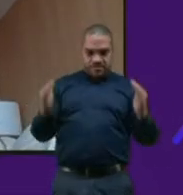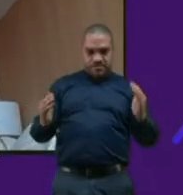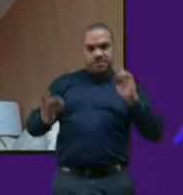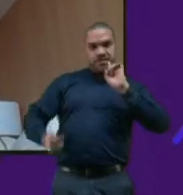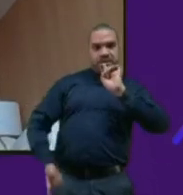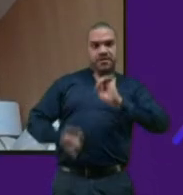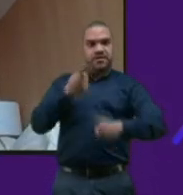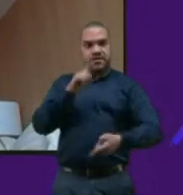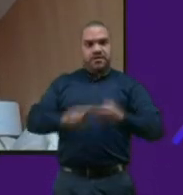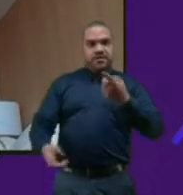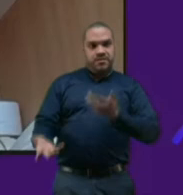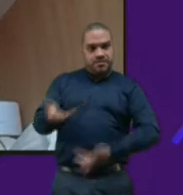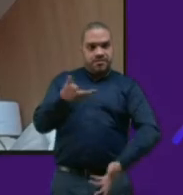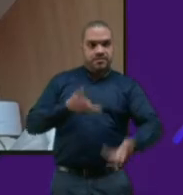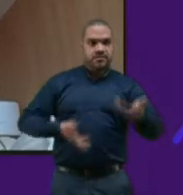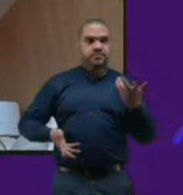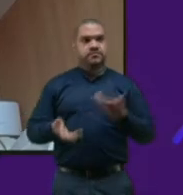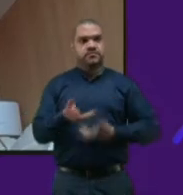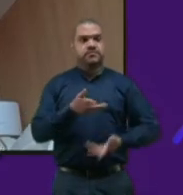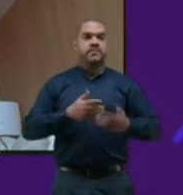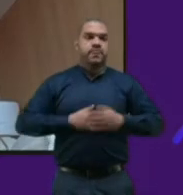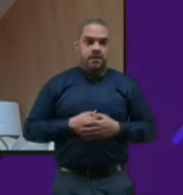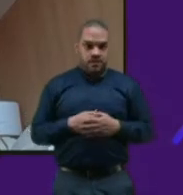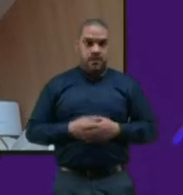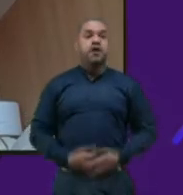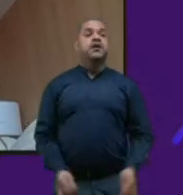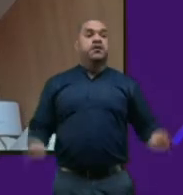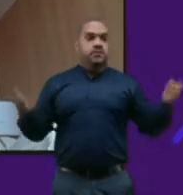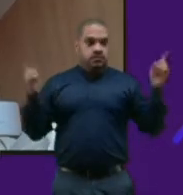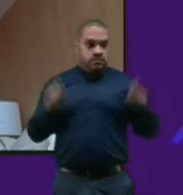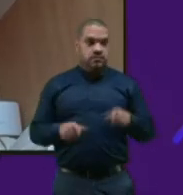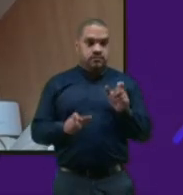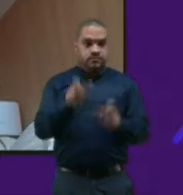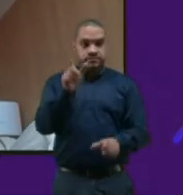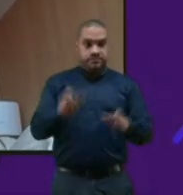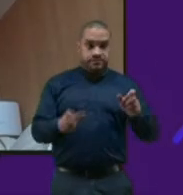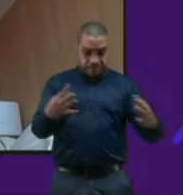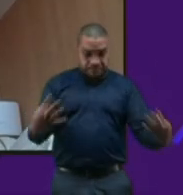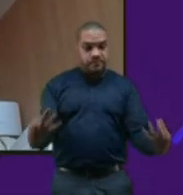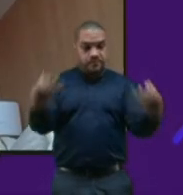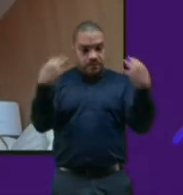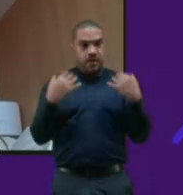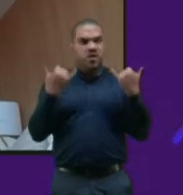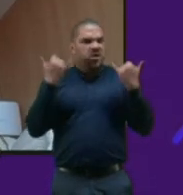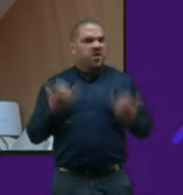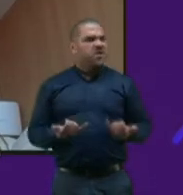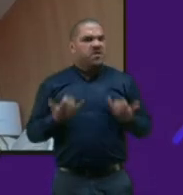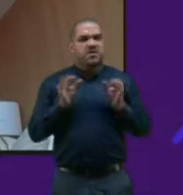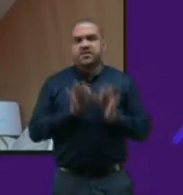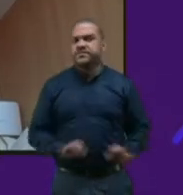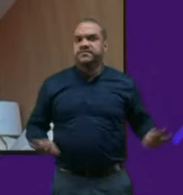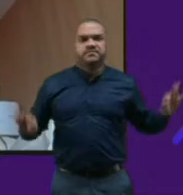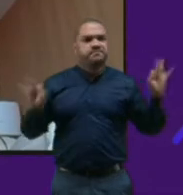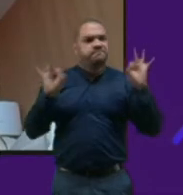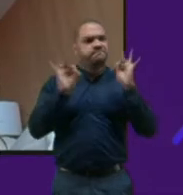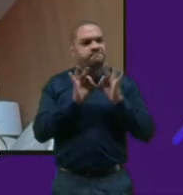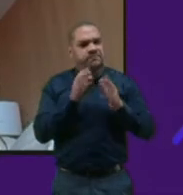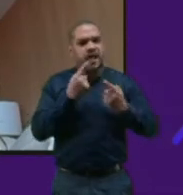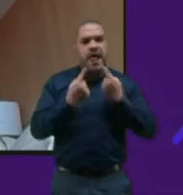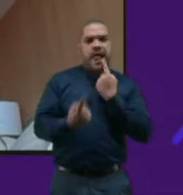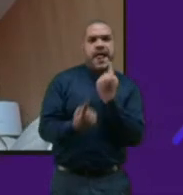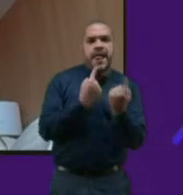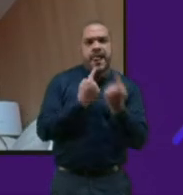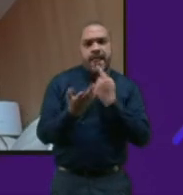amigos. También les quiero decir a todos los que nos están viendo que para mí es muy importante que las